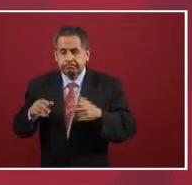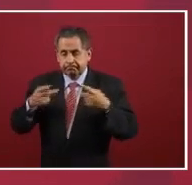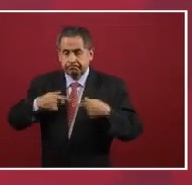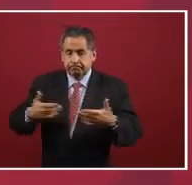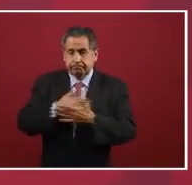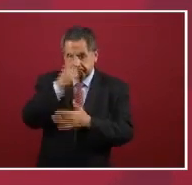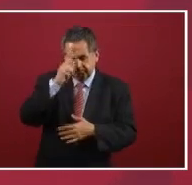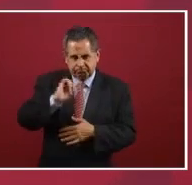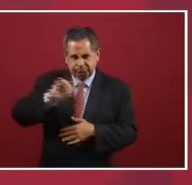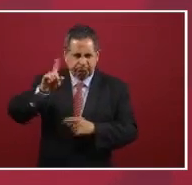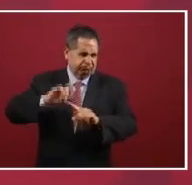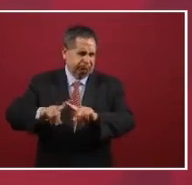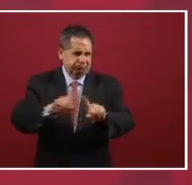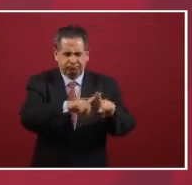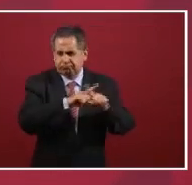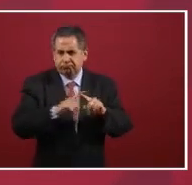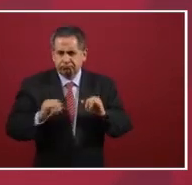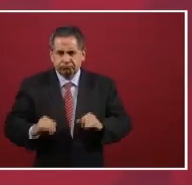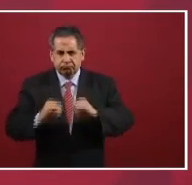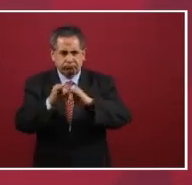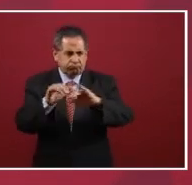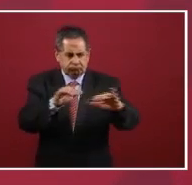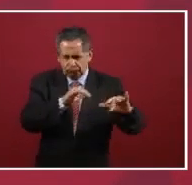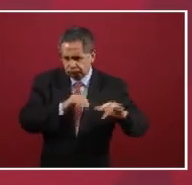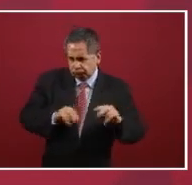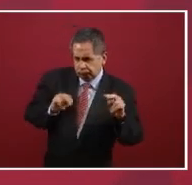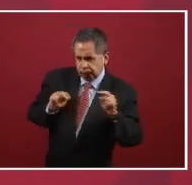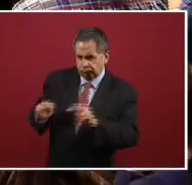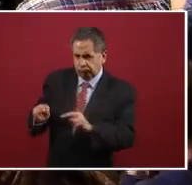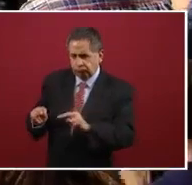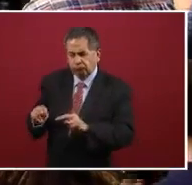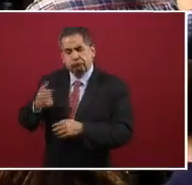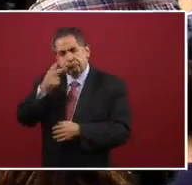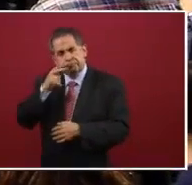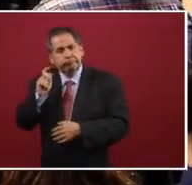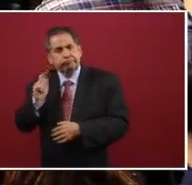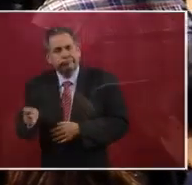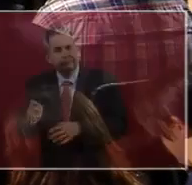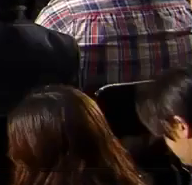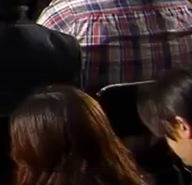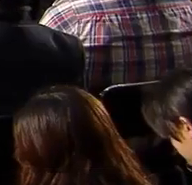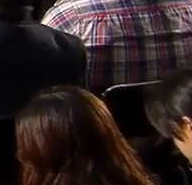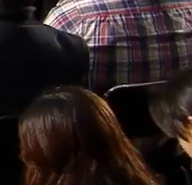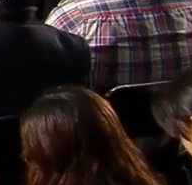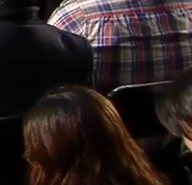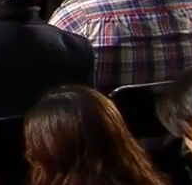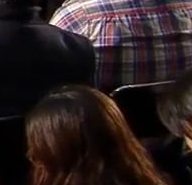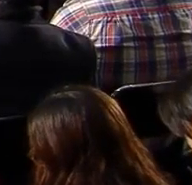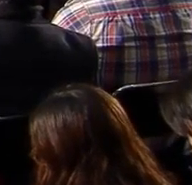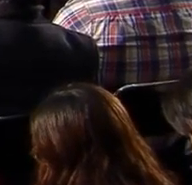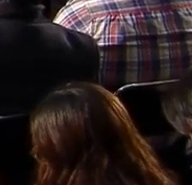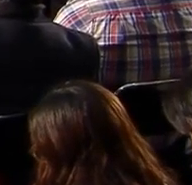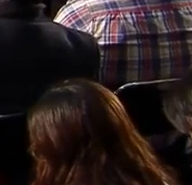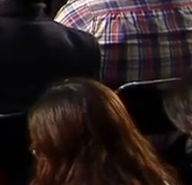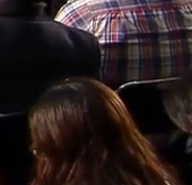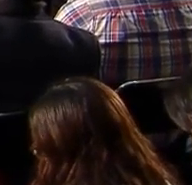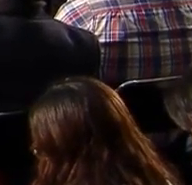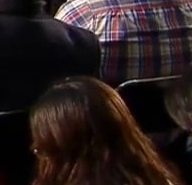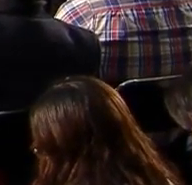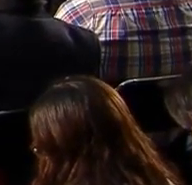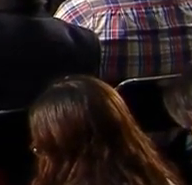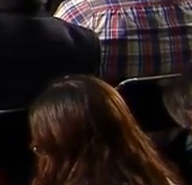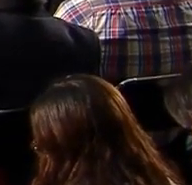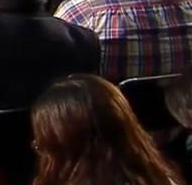mexicanos de muy diversas instituciones para determinar de dónde vienen los migrantes que pasan por